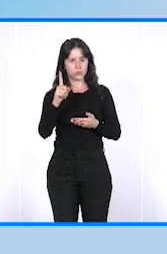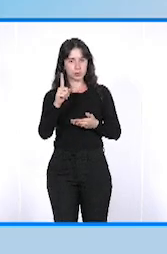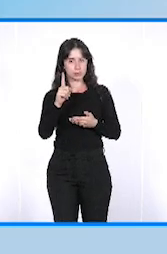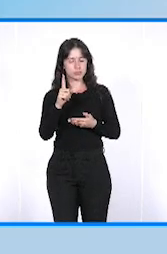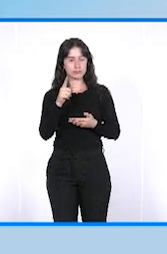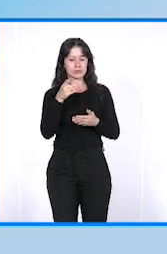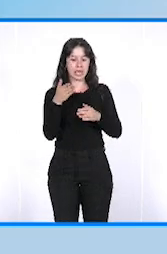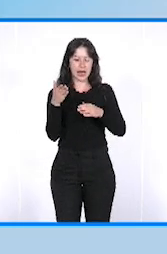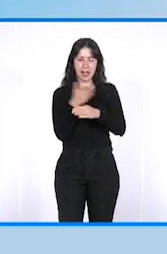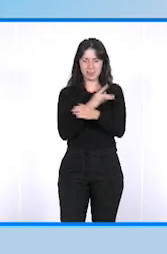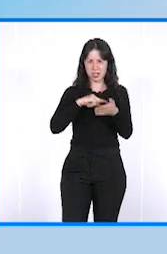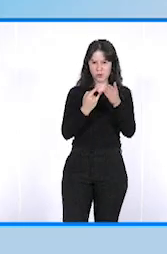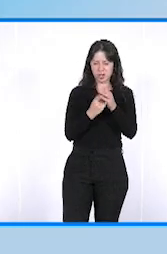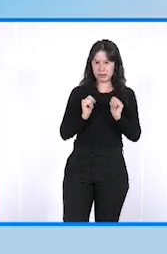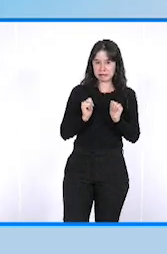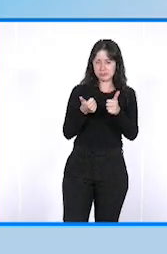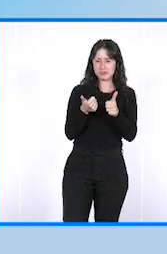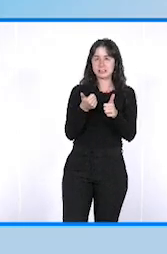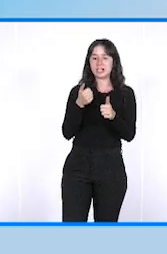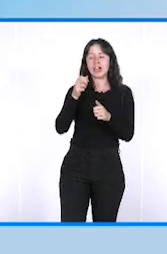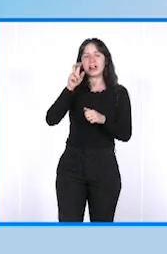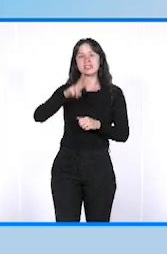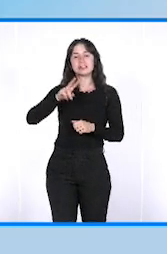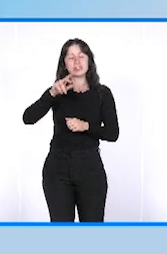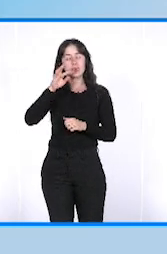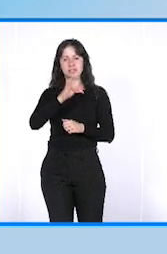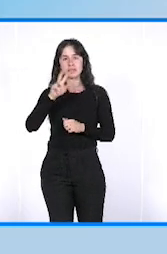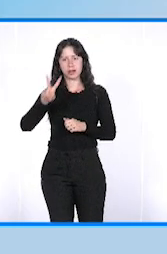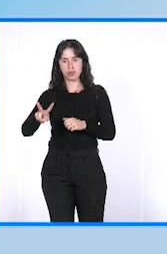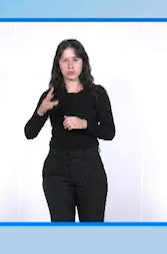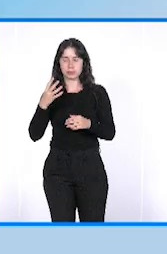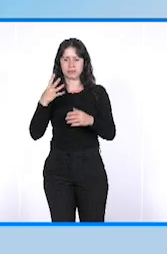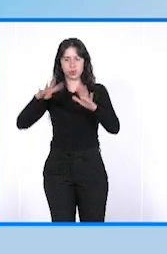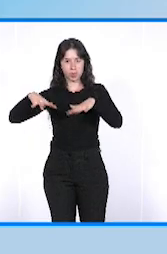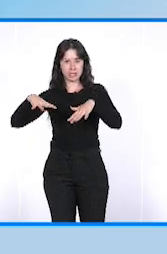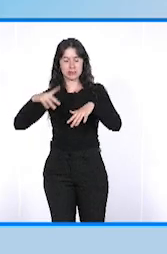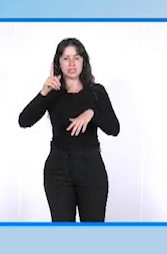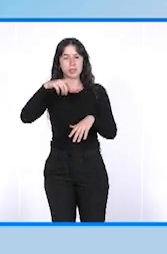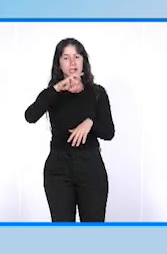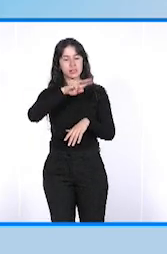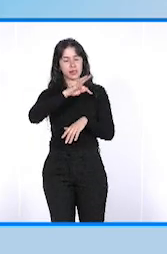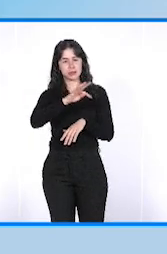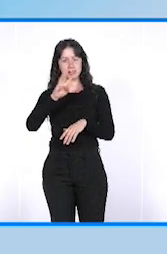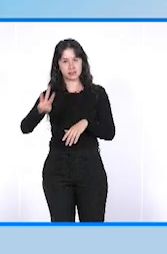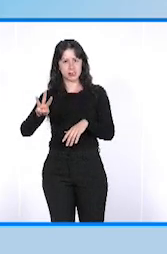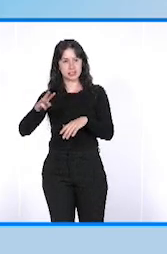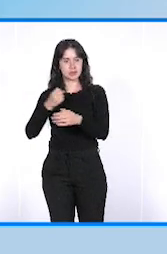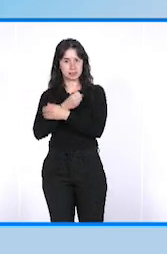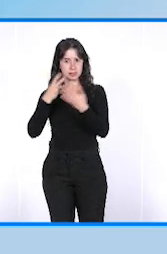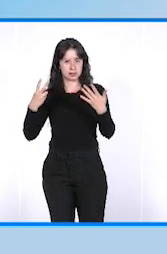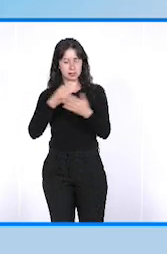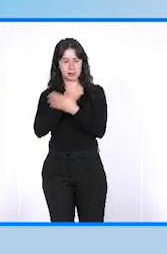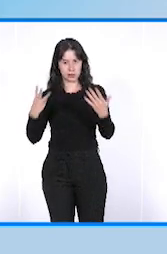preciosidad del proyecto T2 a los 9 meses y t3 a los 18 meses el grupo que tiene unos